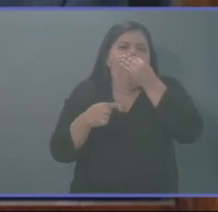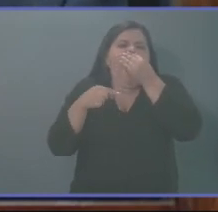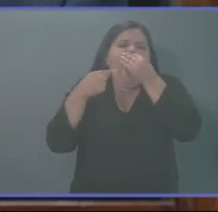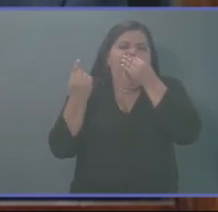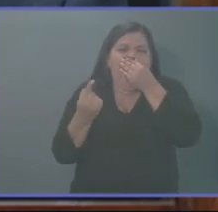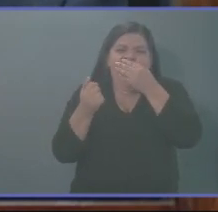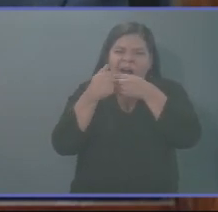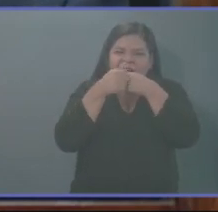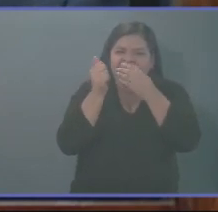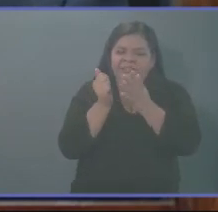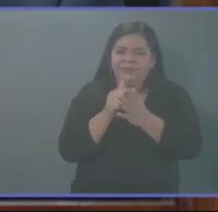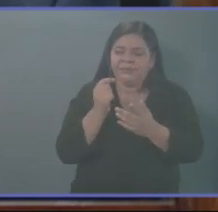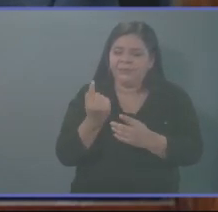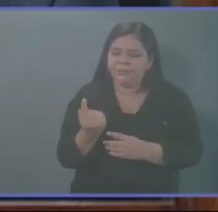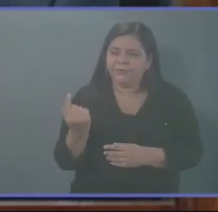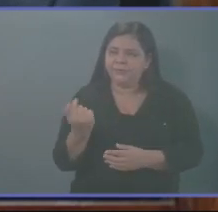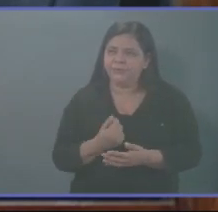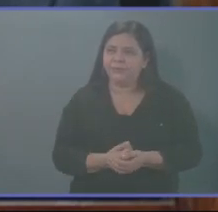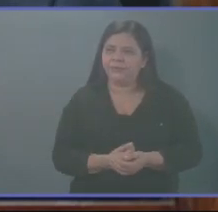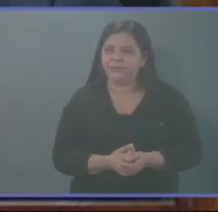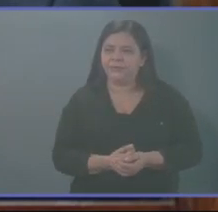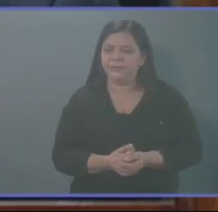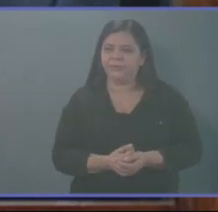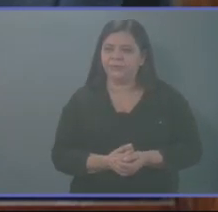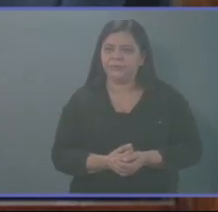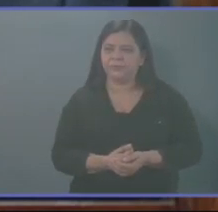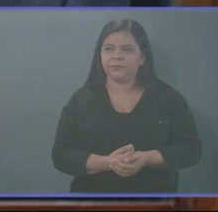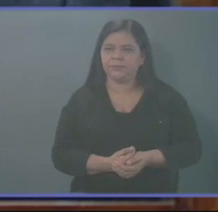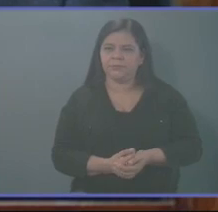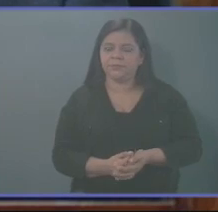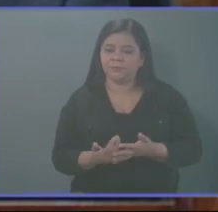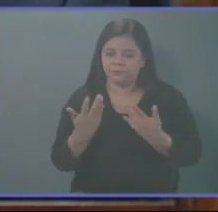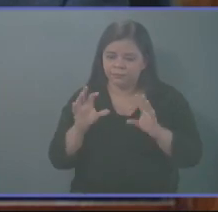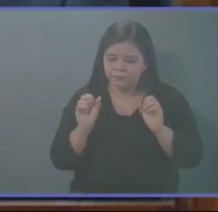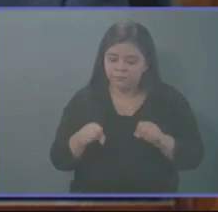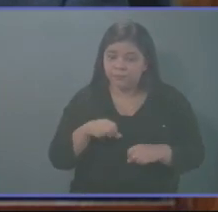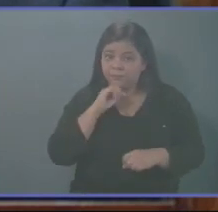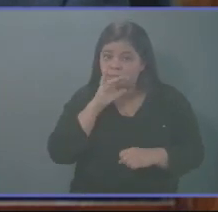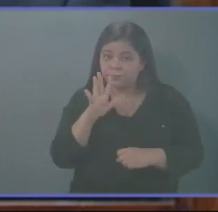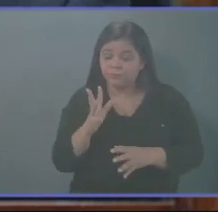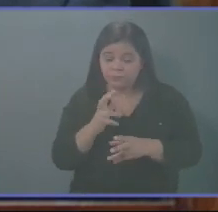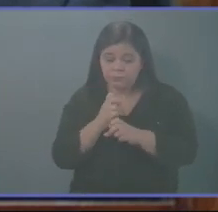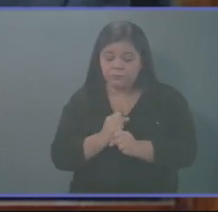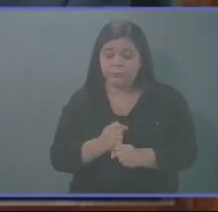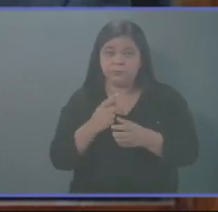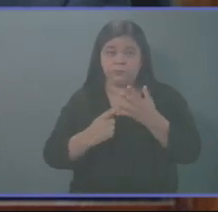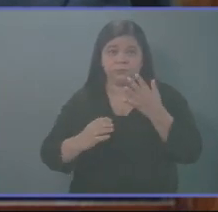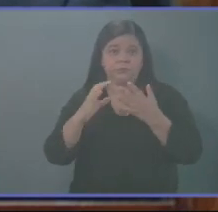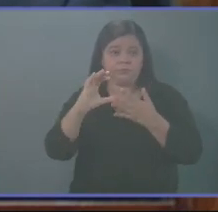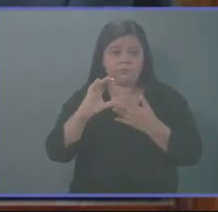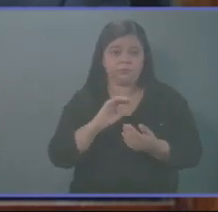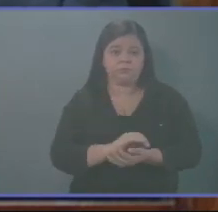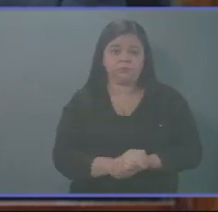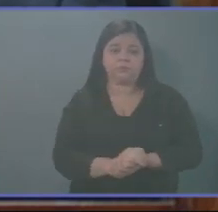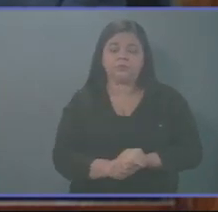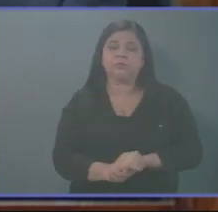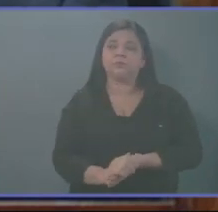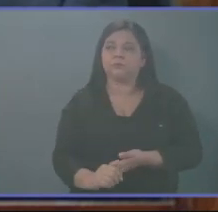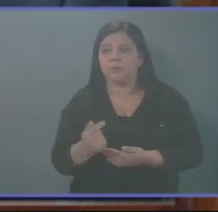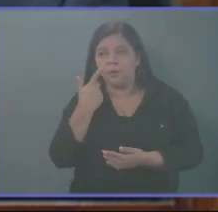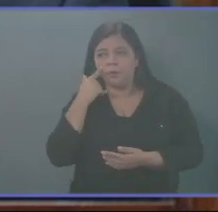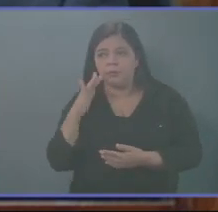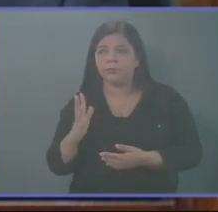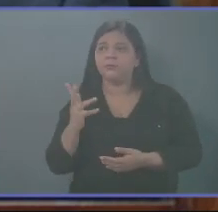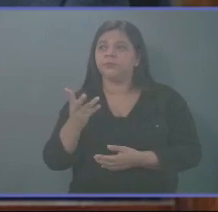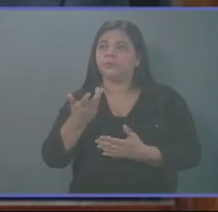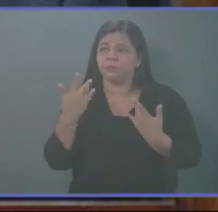este funcionario. Si bien podemos mencionar que dentro de las garantías constitucionales que para el caso que nos